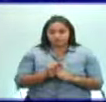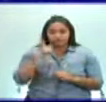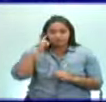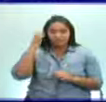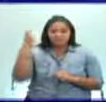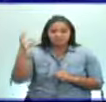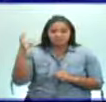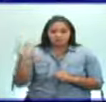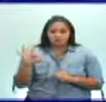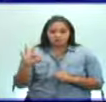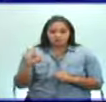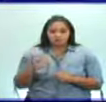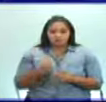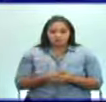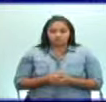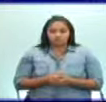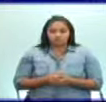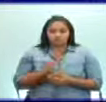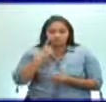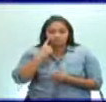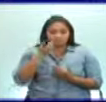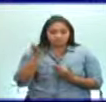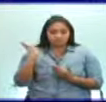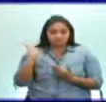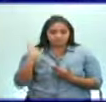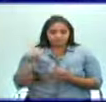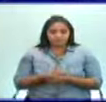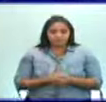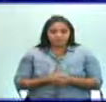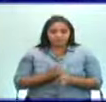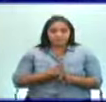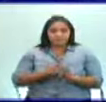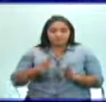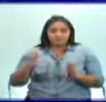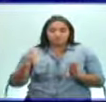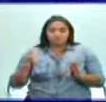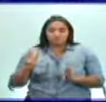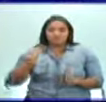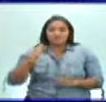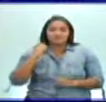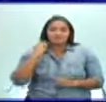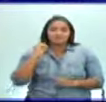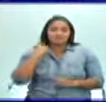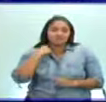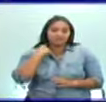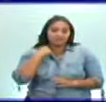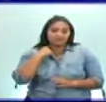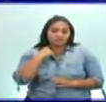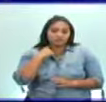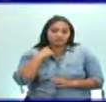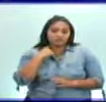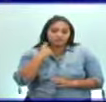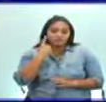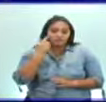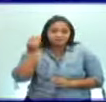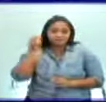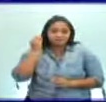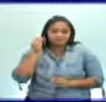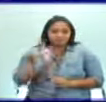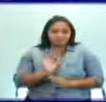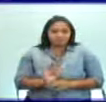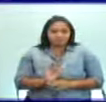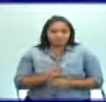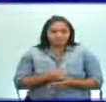Hesse. Pasó 30 años para descubrir y lo representó a partir de la curva del olvido, que se modela a través de una